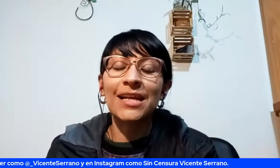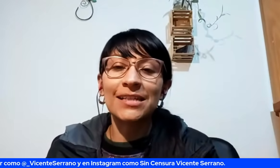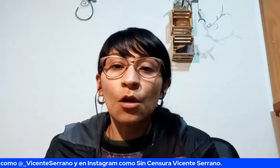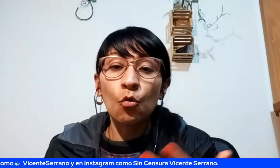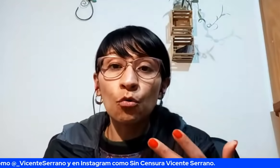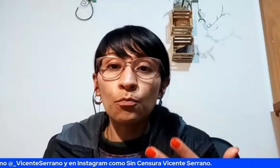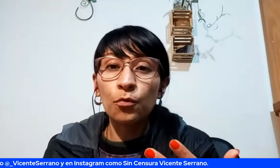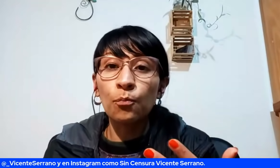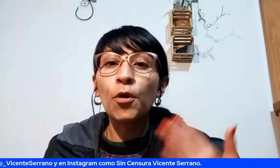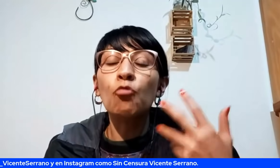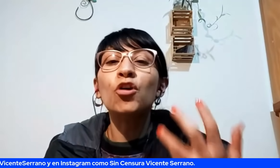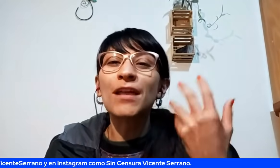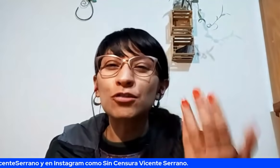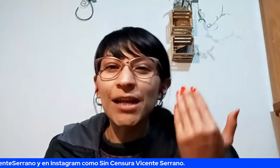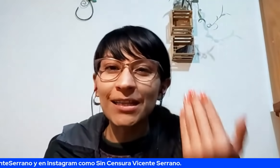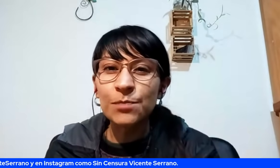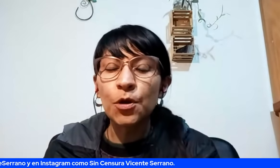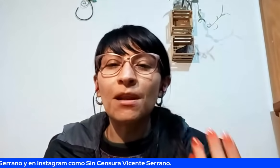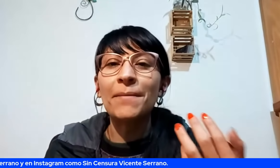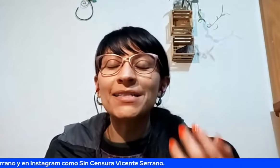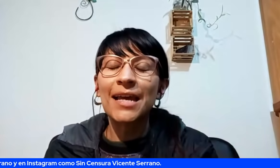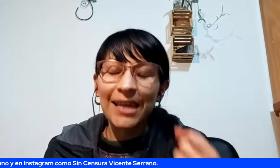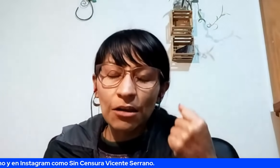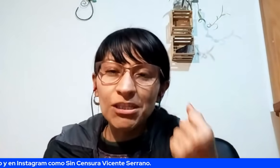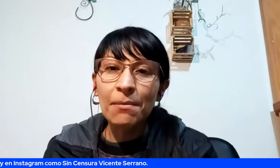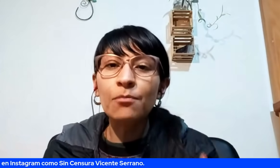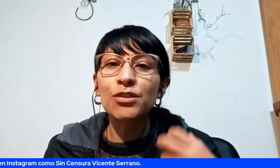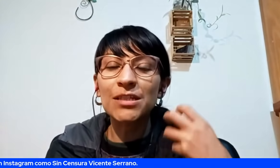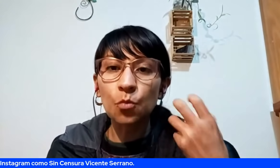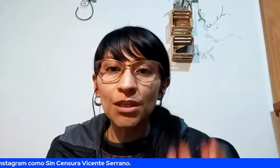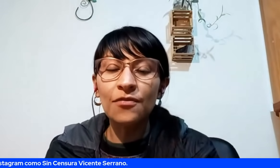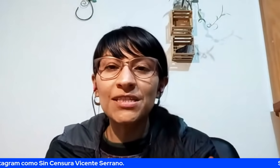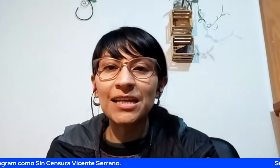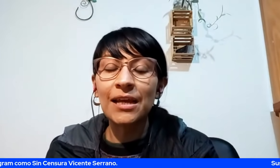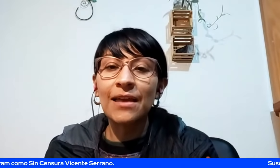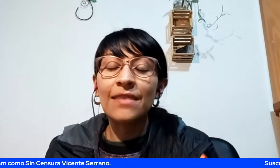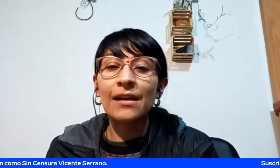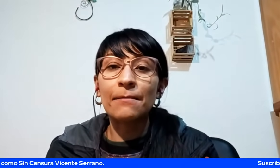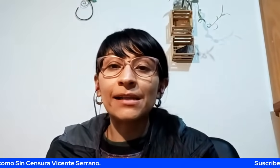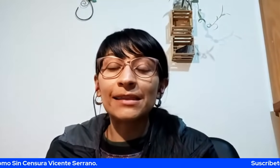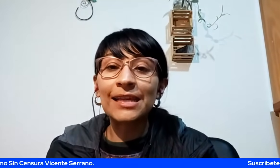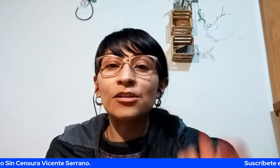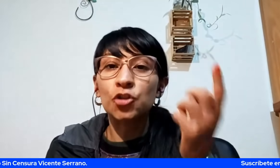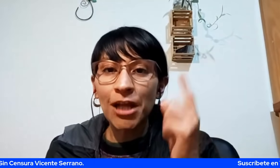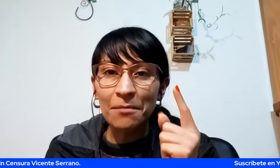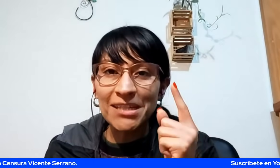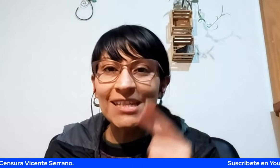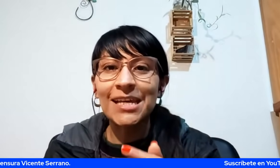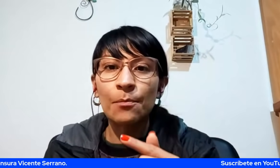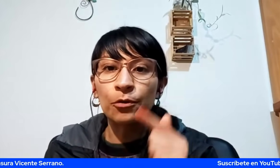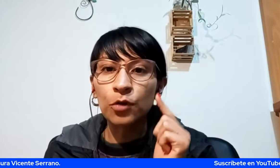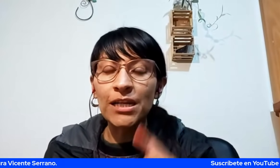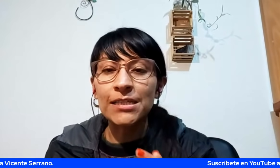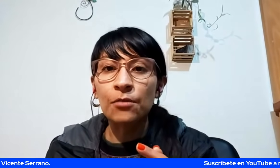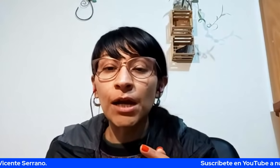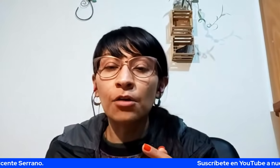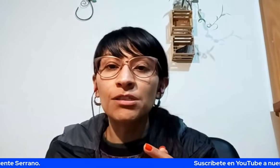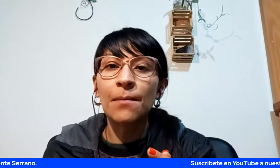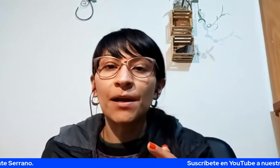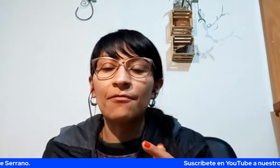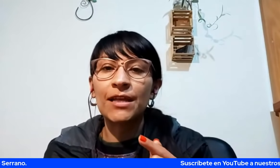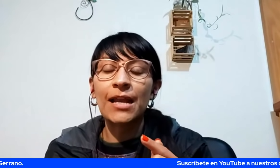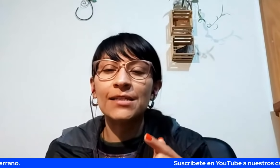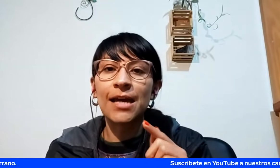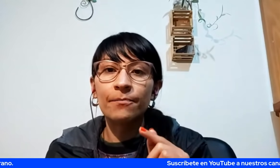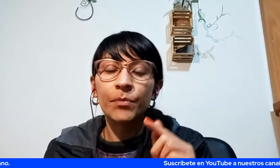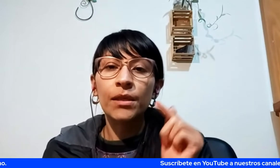pública, etcétera, es uno de los grandes problemas que lo sabemos, es muy difícil de revertir. Yo nada más quisiera puntualizar una